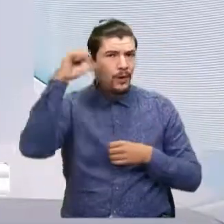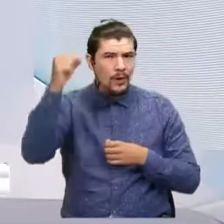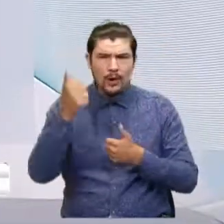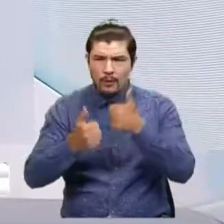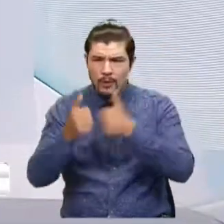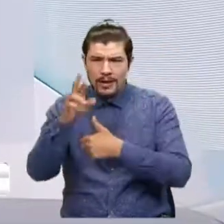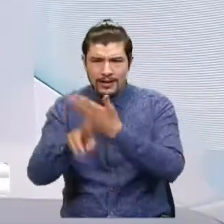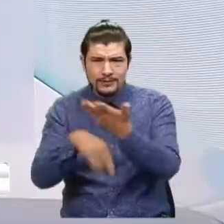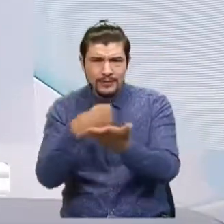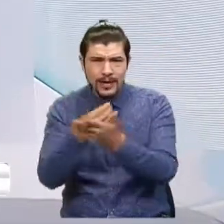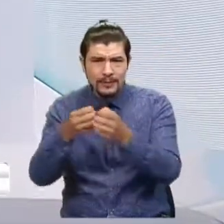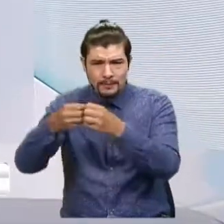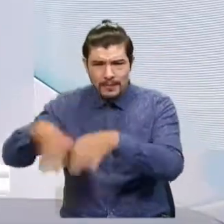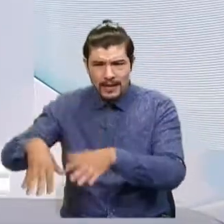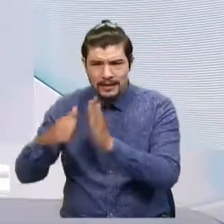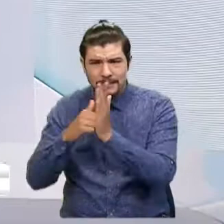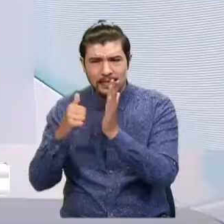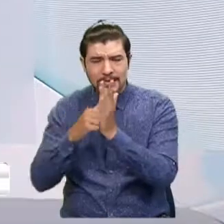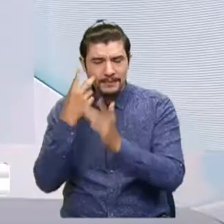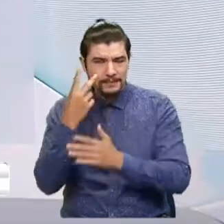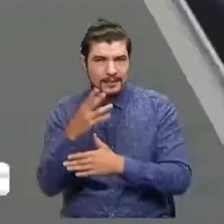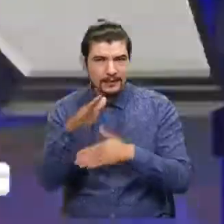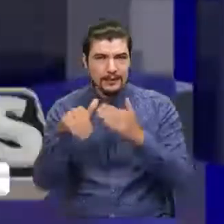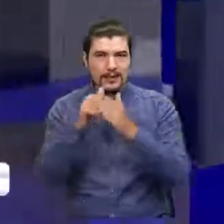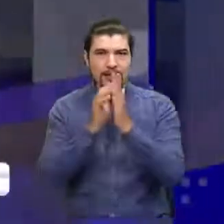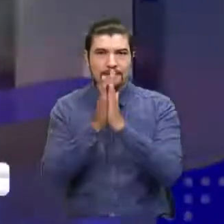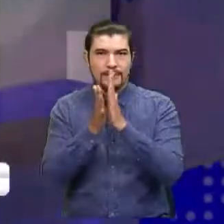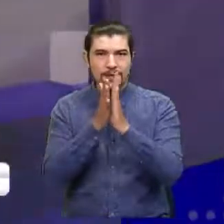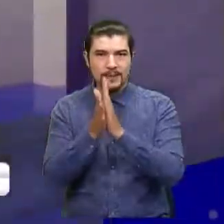este hecho raúl rolando castro buenas tardes